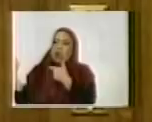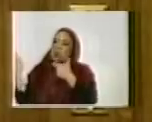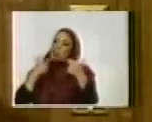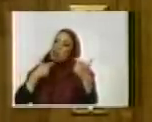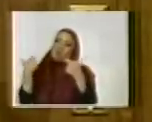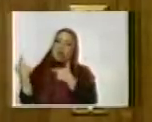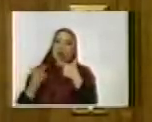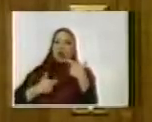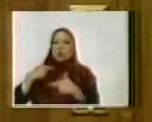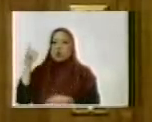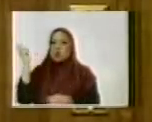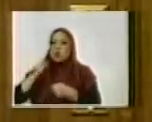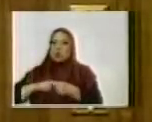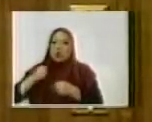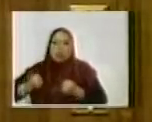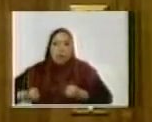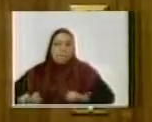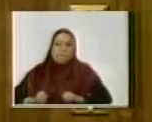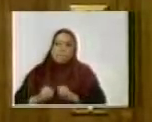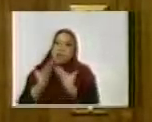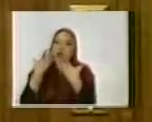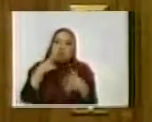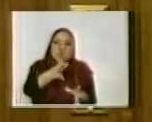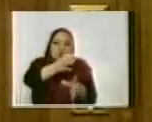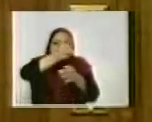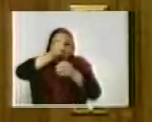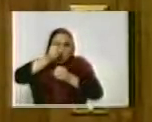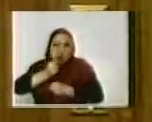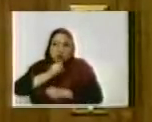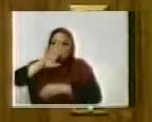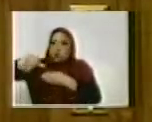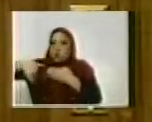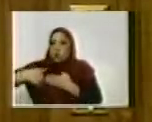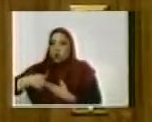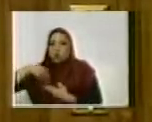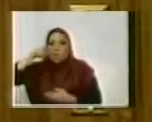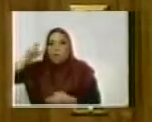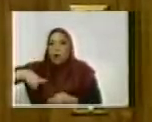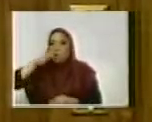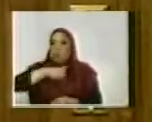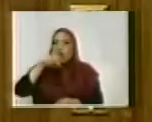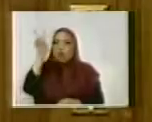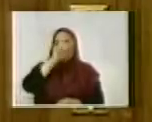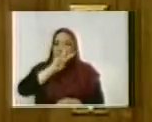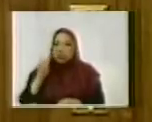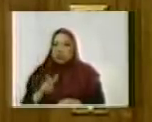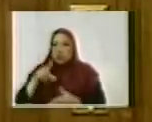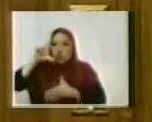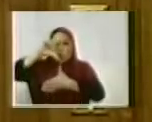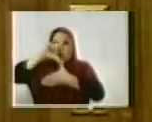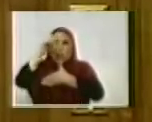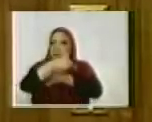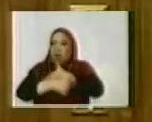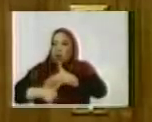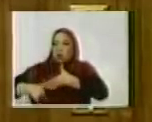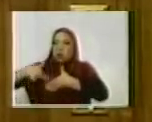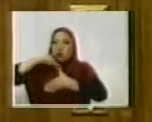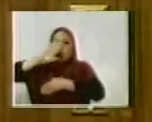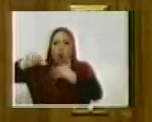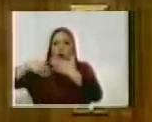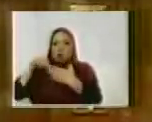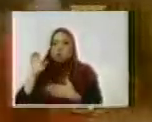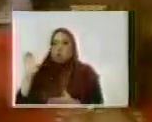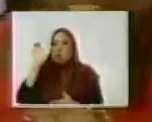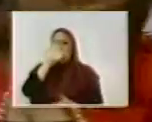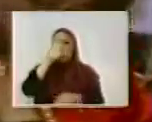y es un centro de esperanza, no solamente para el pueblo venezolano, para los pueblos de la región y para los pueblos del mundo.